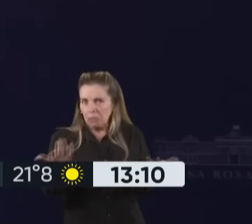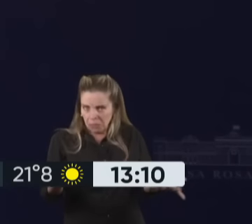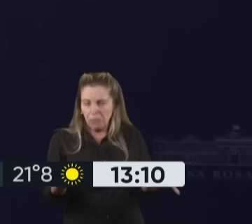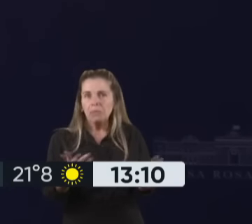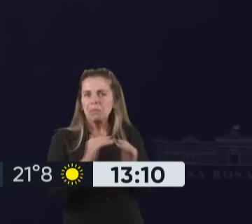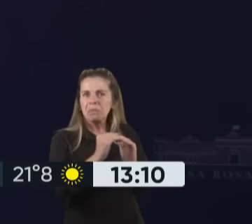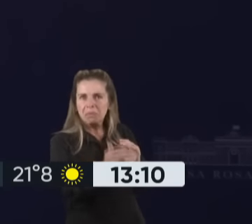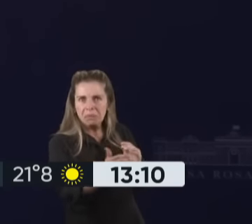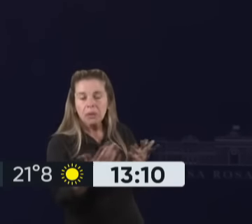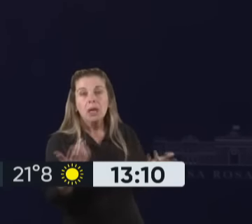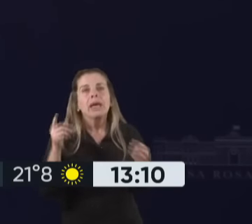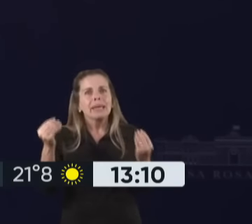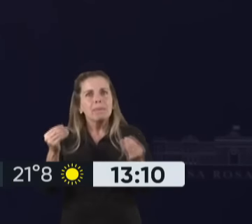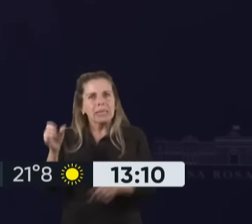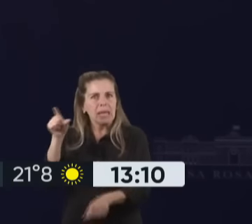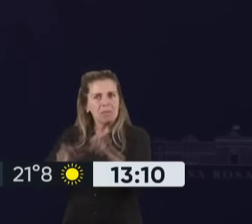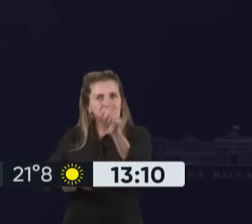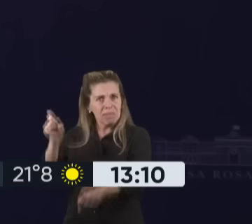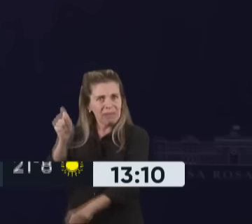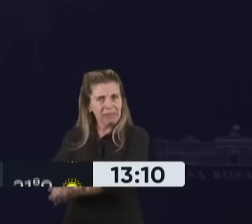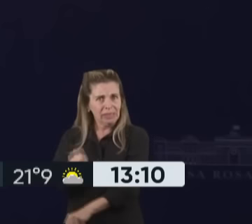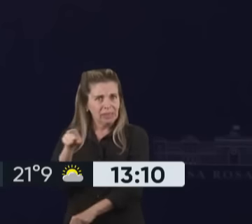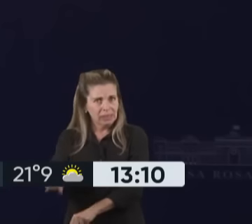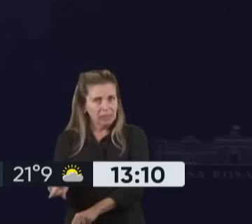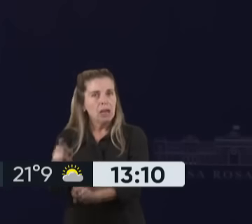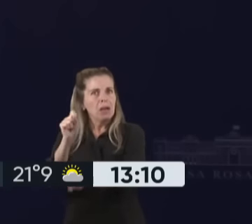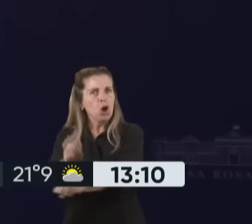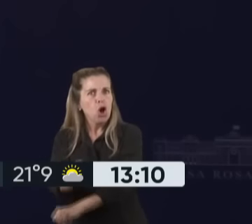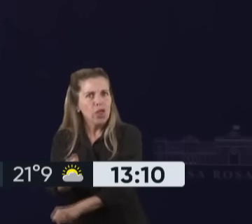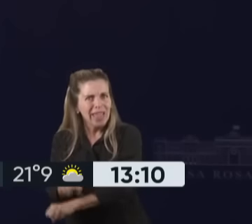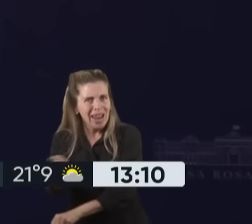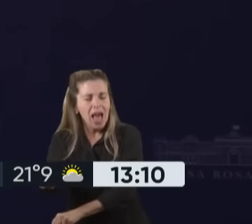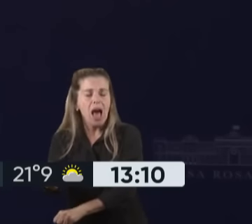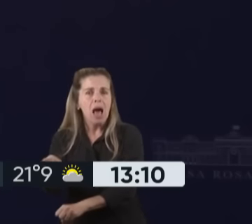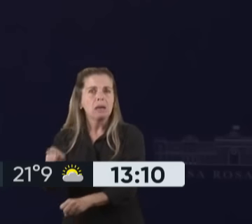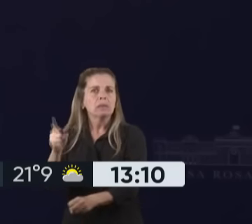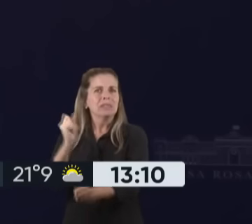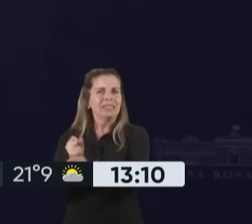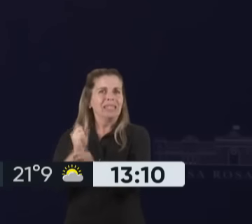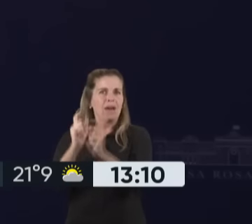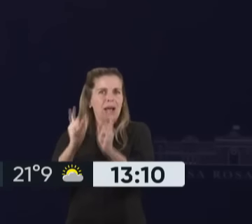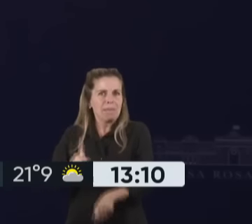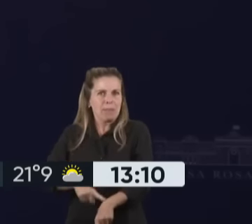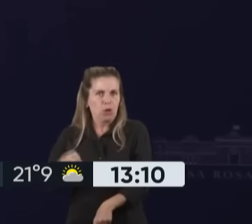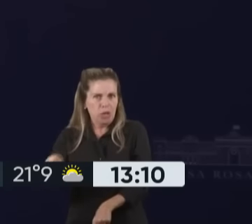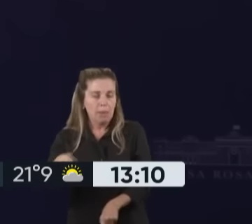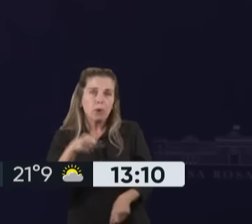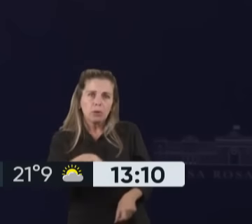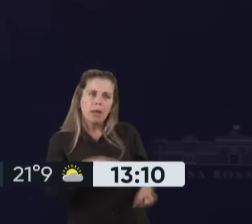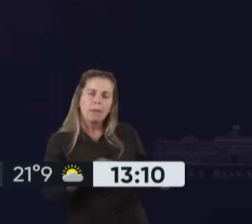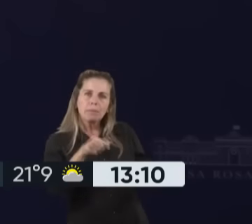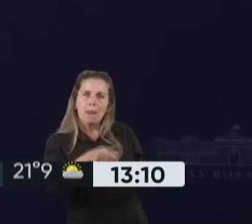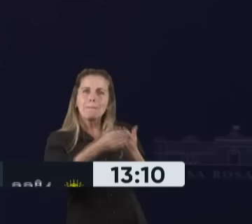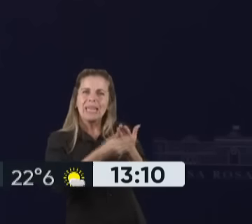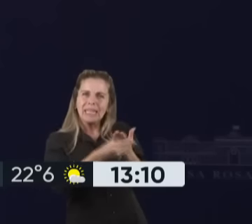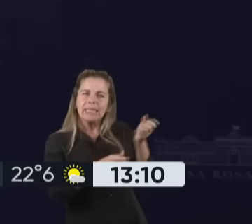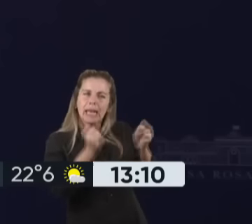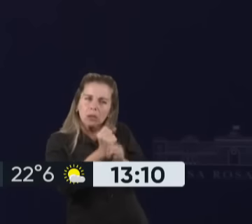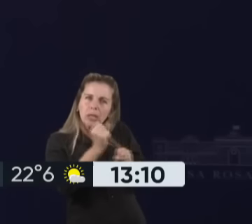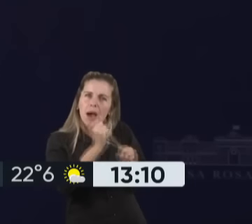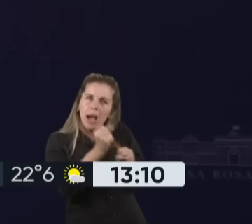mientras cumplen su condena. Se creó el Departamento Federal de Investigaciones para perseguir y desarticular el crimen organizado a imagen